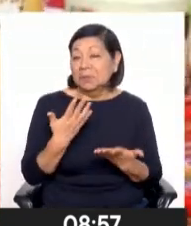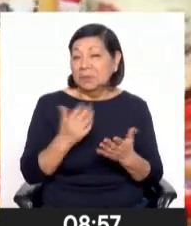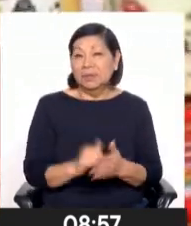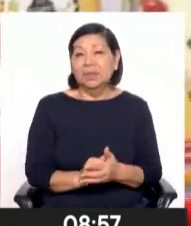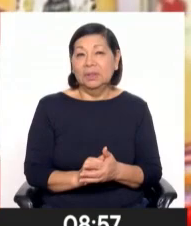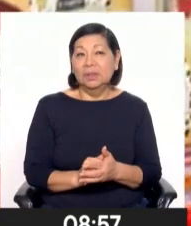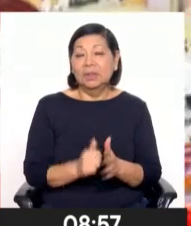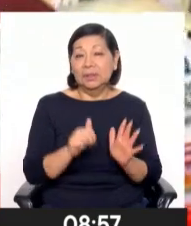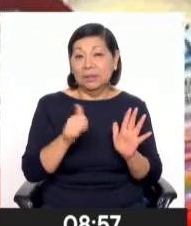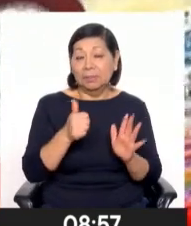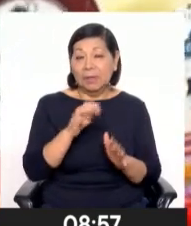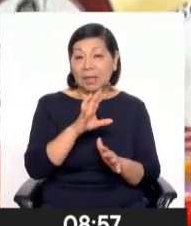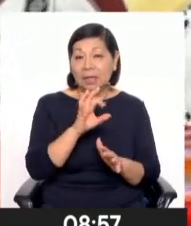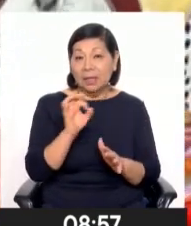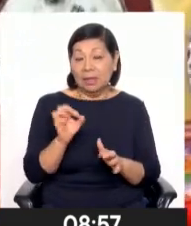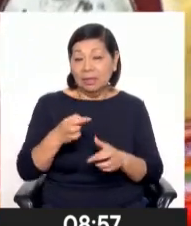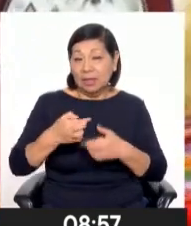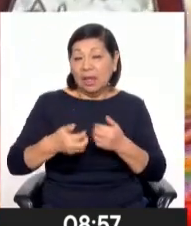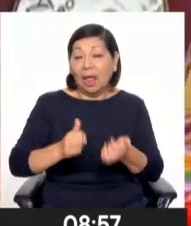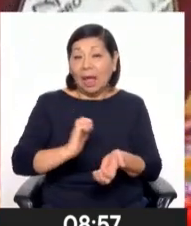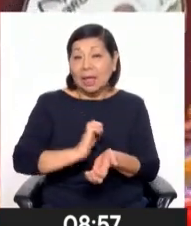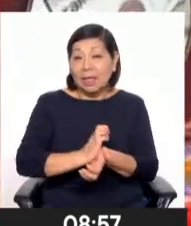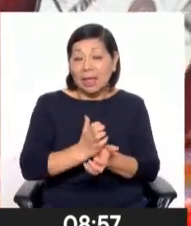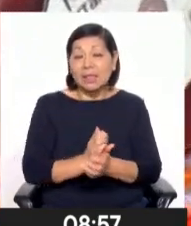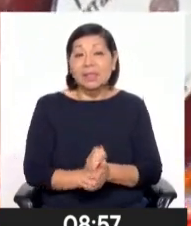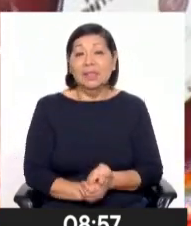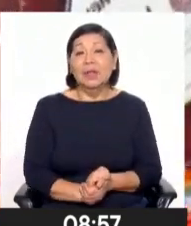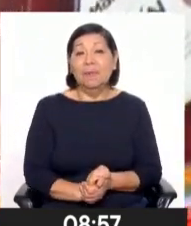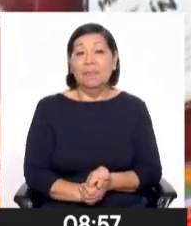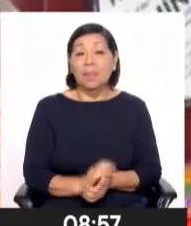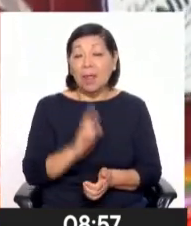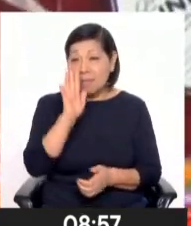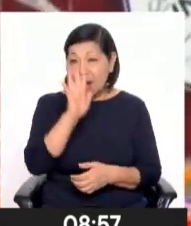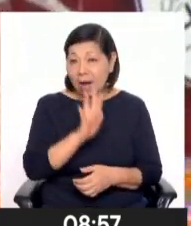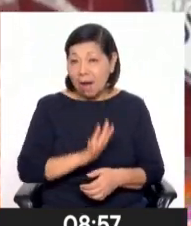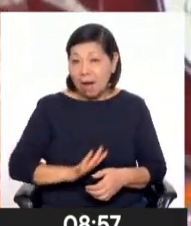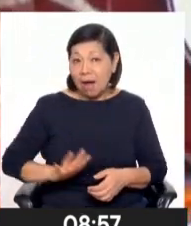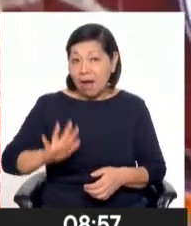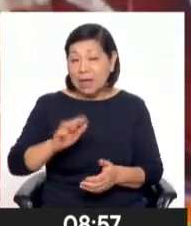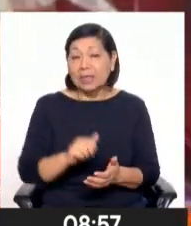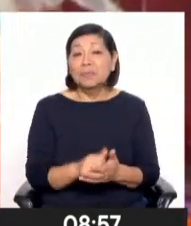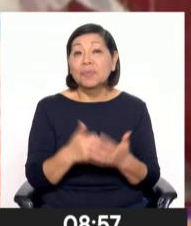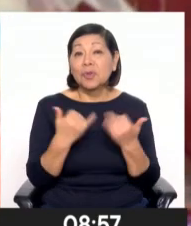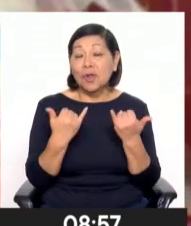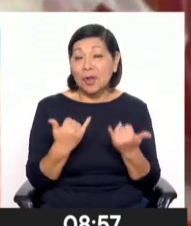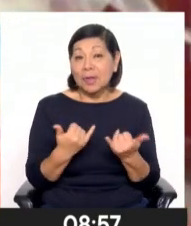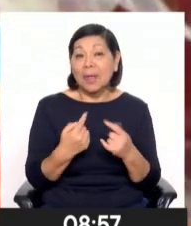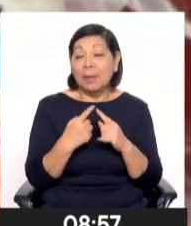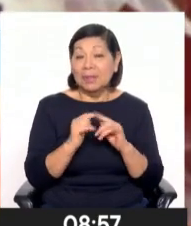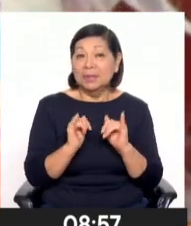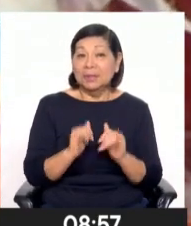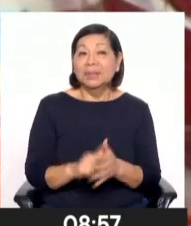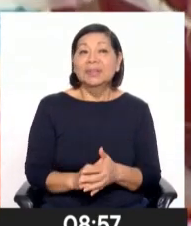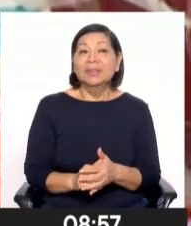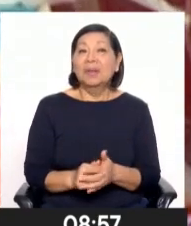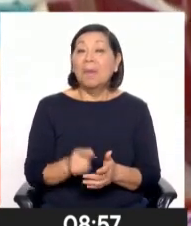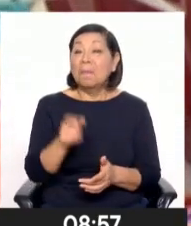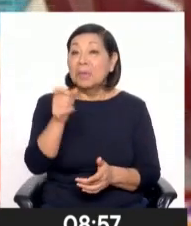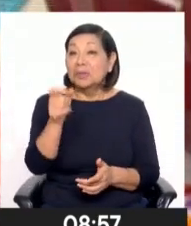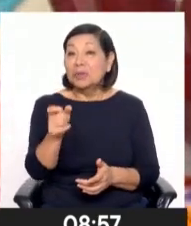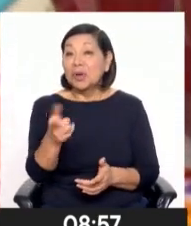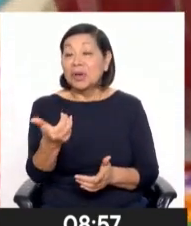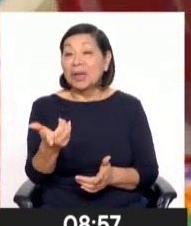seis mil quinientos productores de queso a nivel nacional es por eso que hoy día Mejor vamos a dejar que hablen los expertos